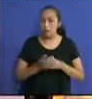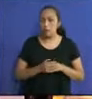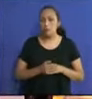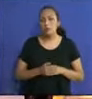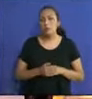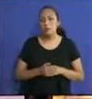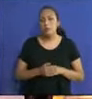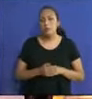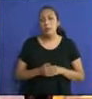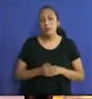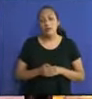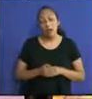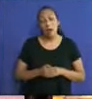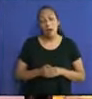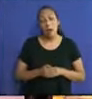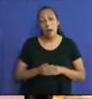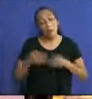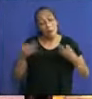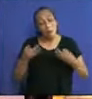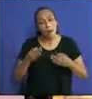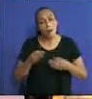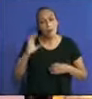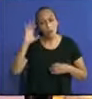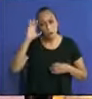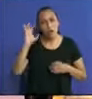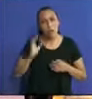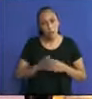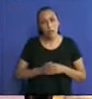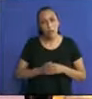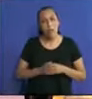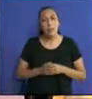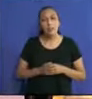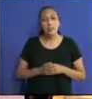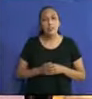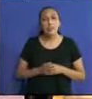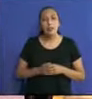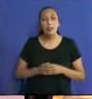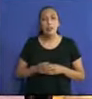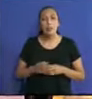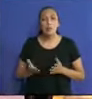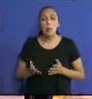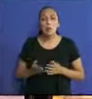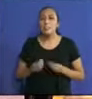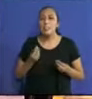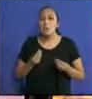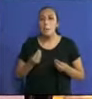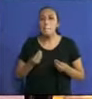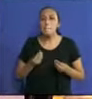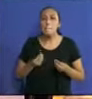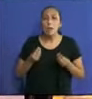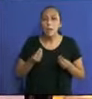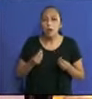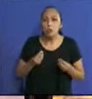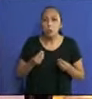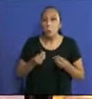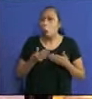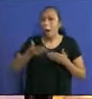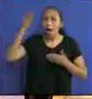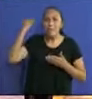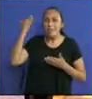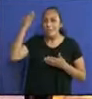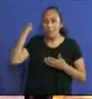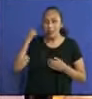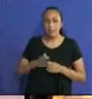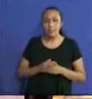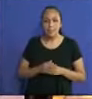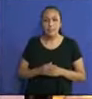sucedido hace más de 2000 años, allí, en las afueras de Belén, entre aquellos pastores.